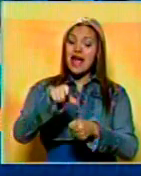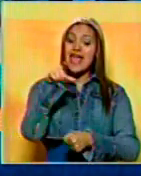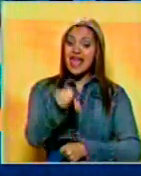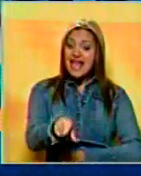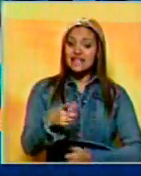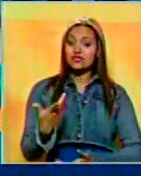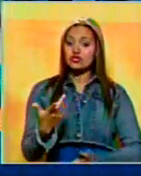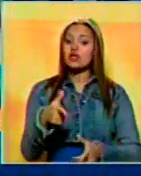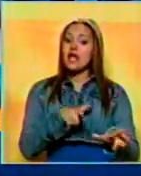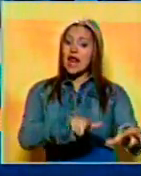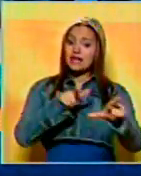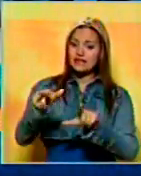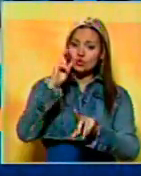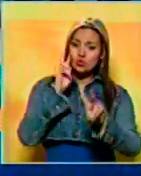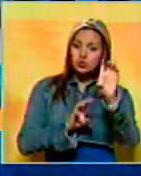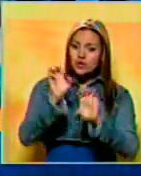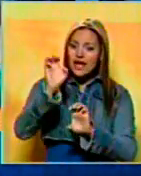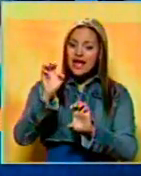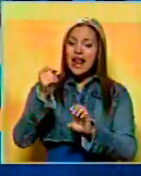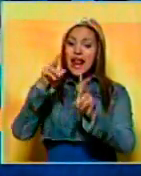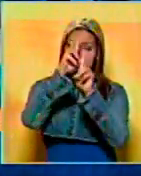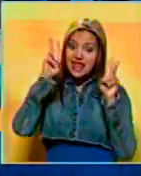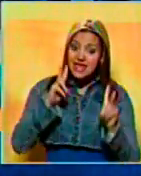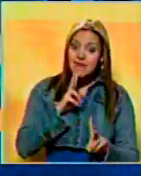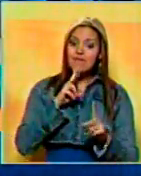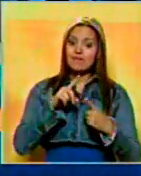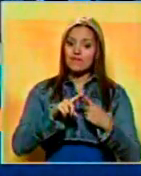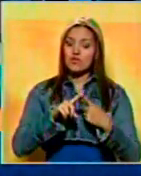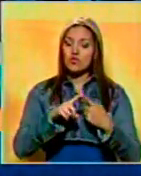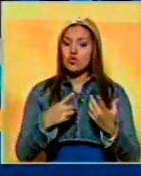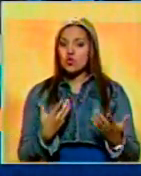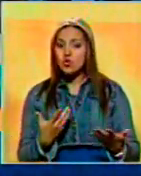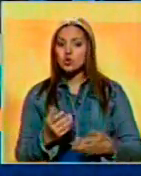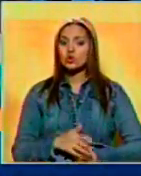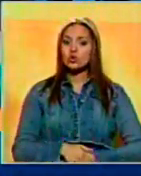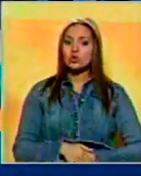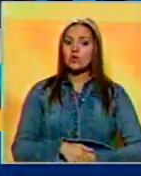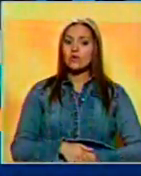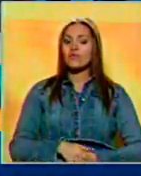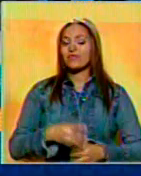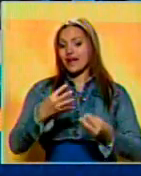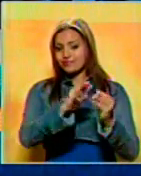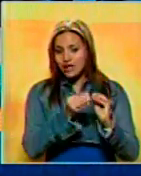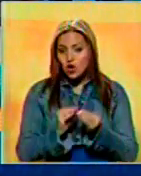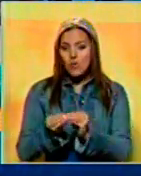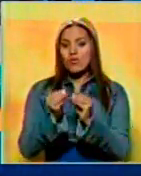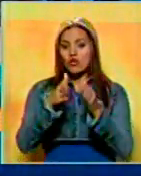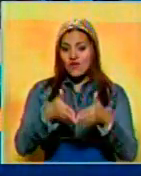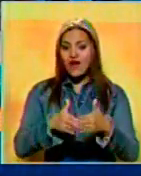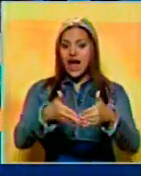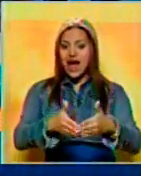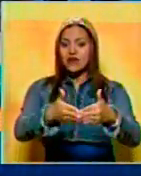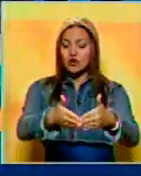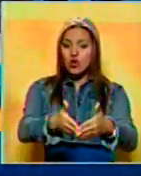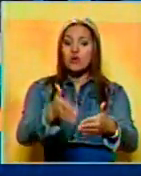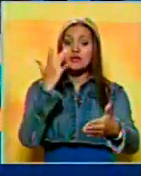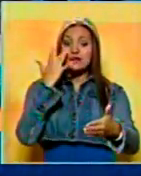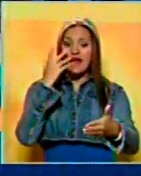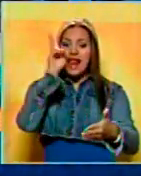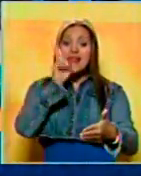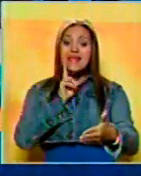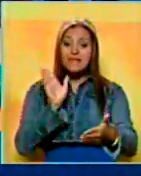accionado las unidades limpiadoras, las unidades, las gabarras, los barcos que